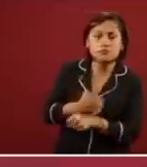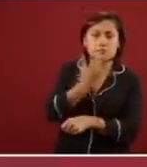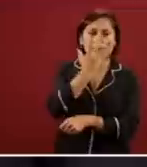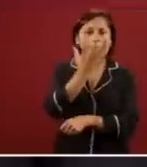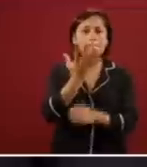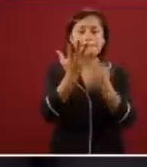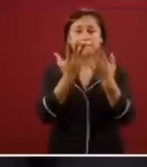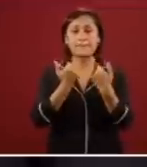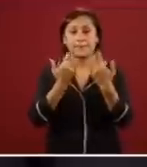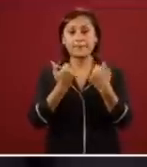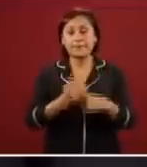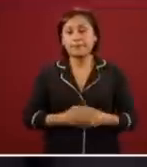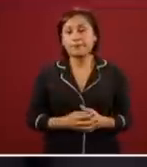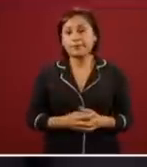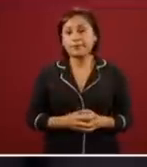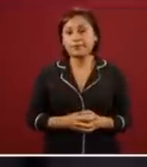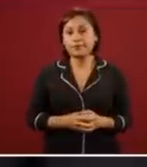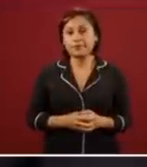Son